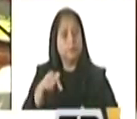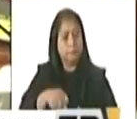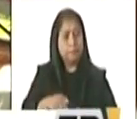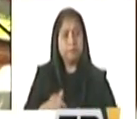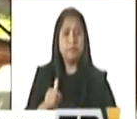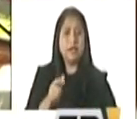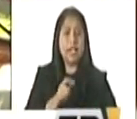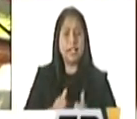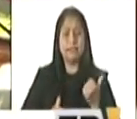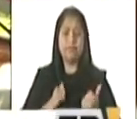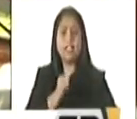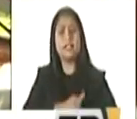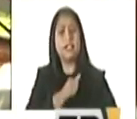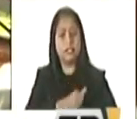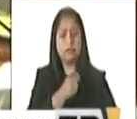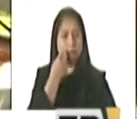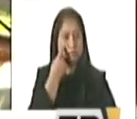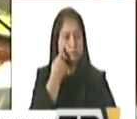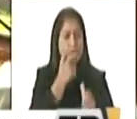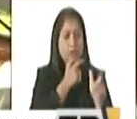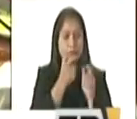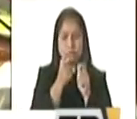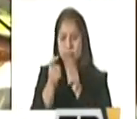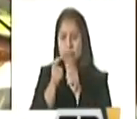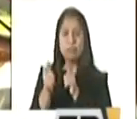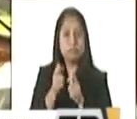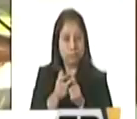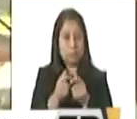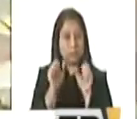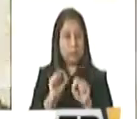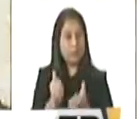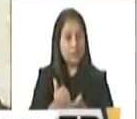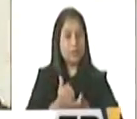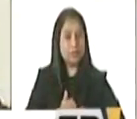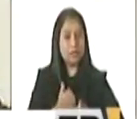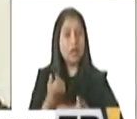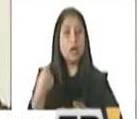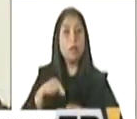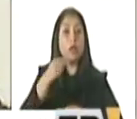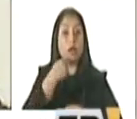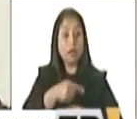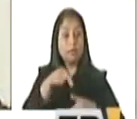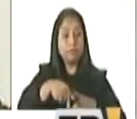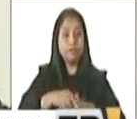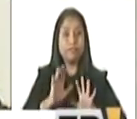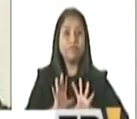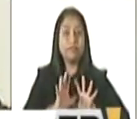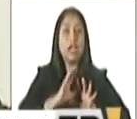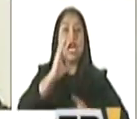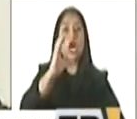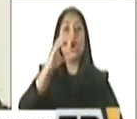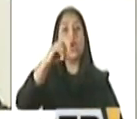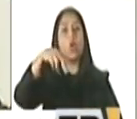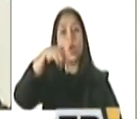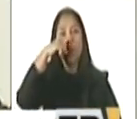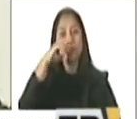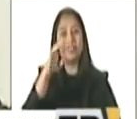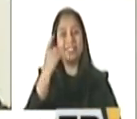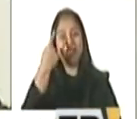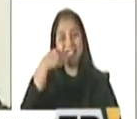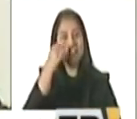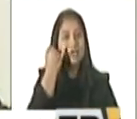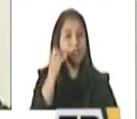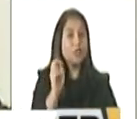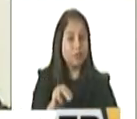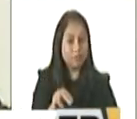ha permitido poder tener un control en esta fase que nosotros dijimos que se llama de contención y